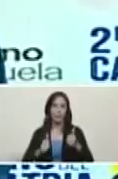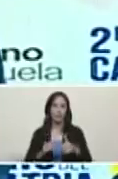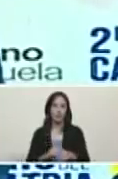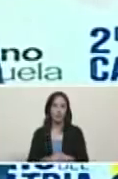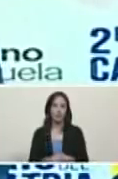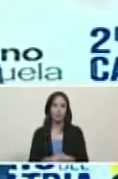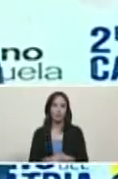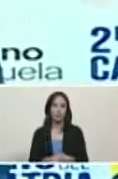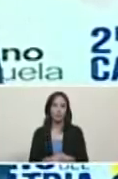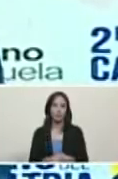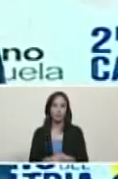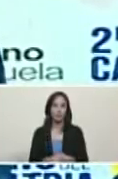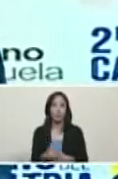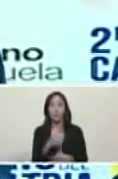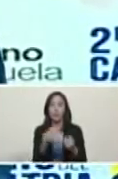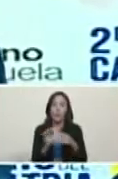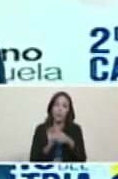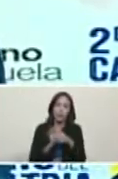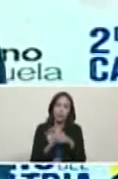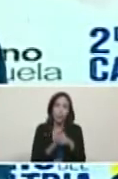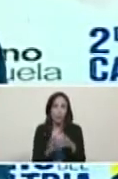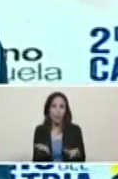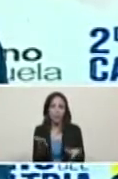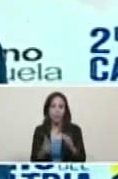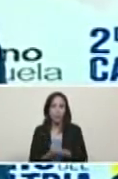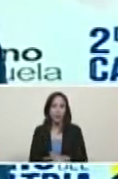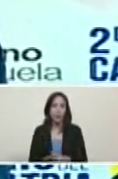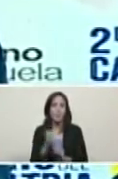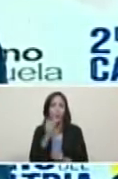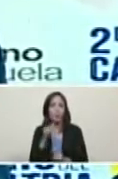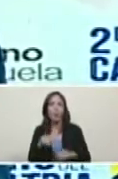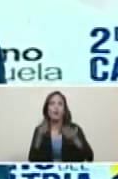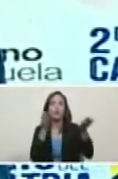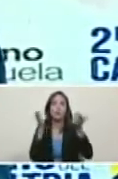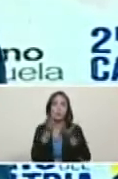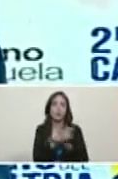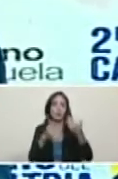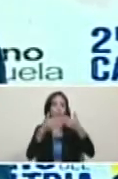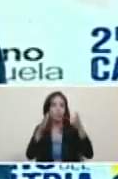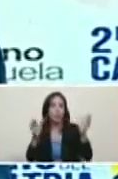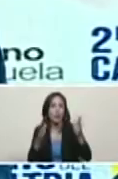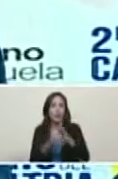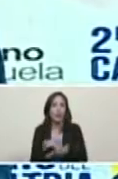del perfeccionamiento. Un tema clave son los servicios públicos.